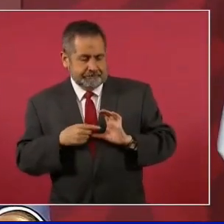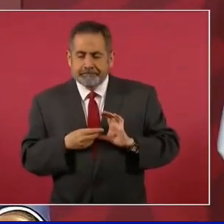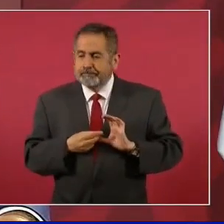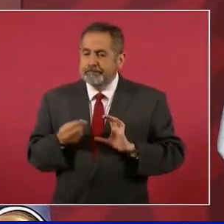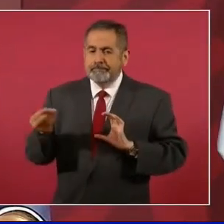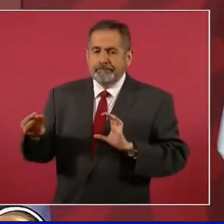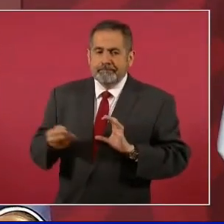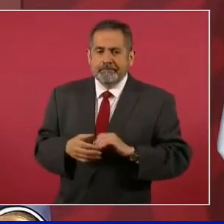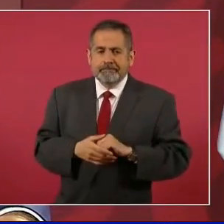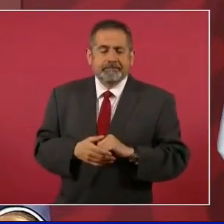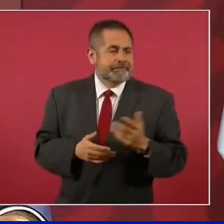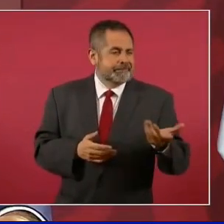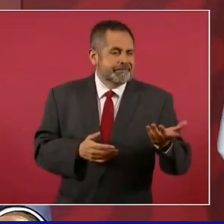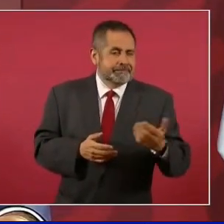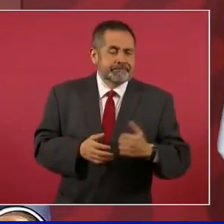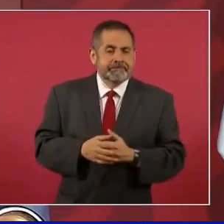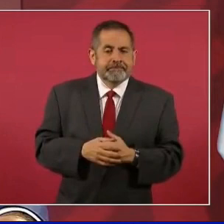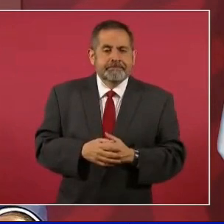nada más me tienes que dar